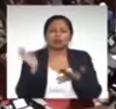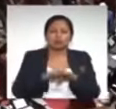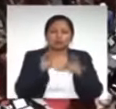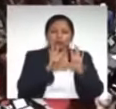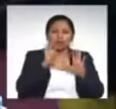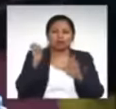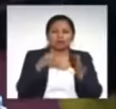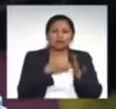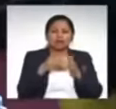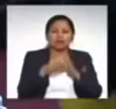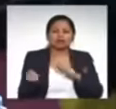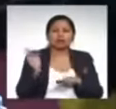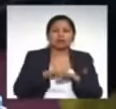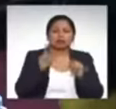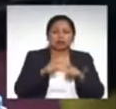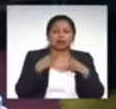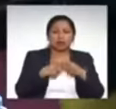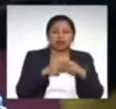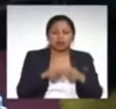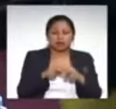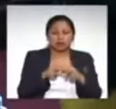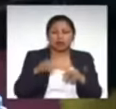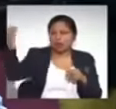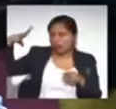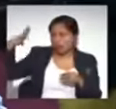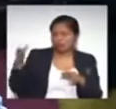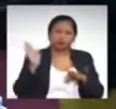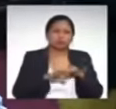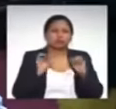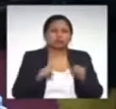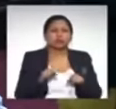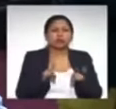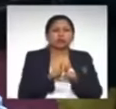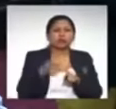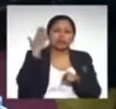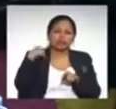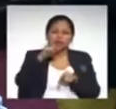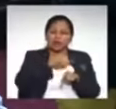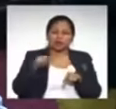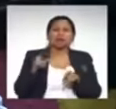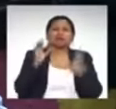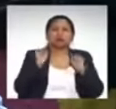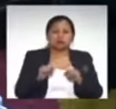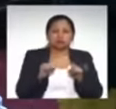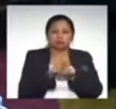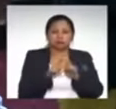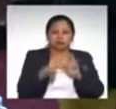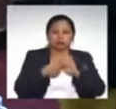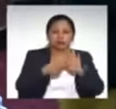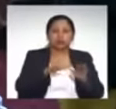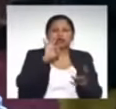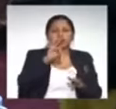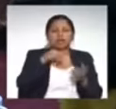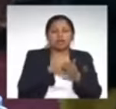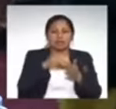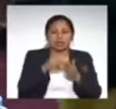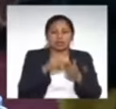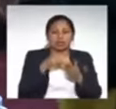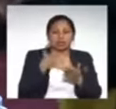de 90 millones a la energía eléctrica. La semana antepasada se recetaron 3 mil